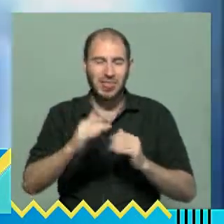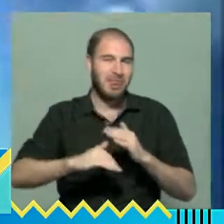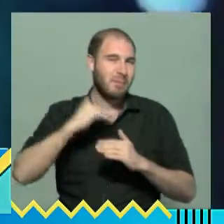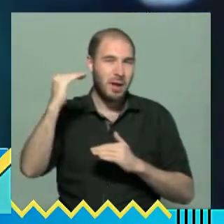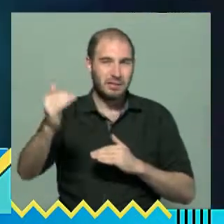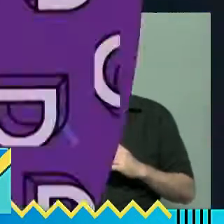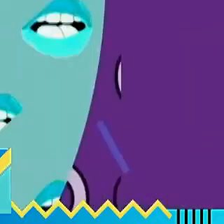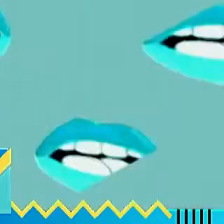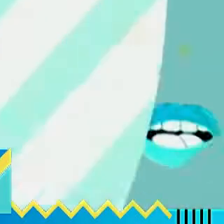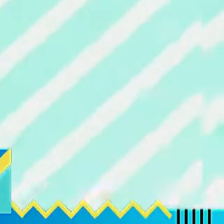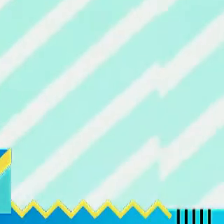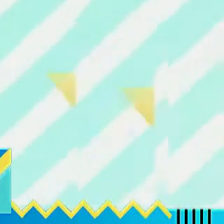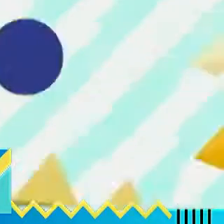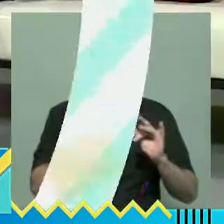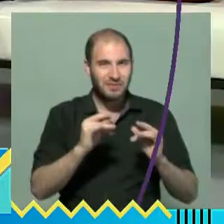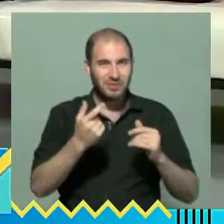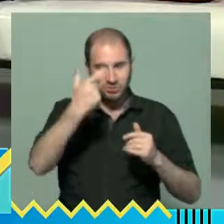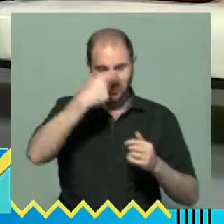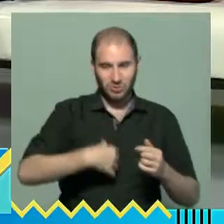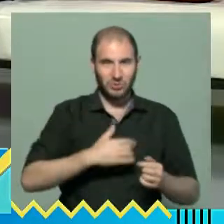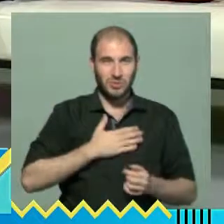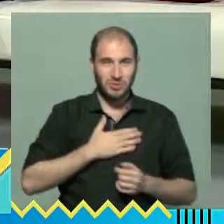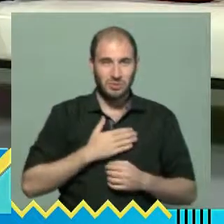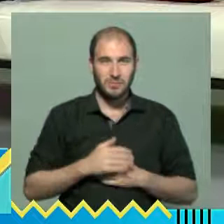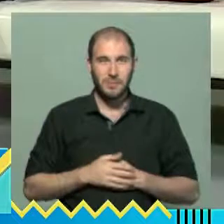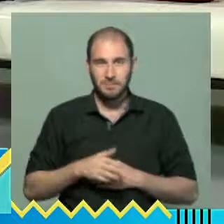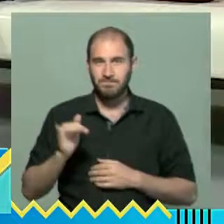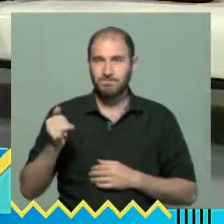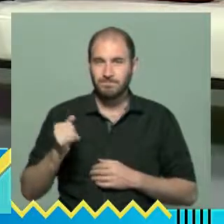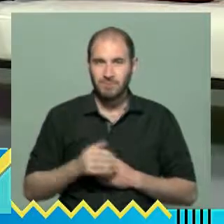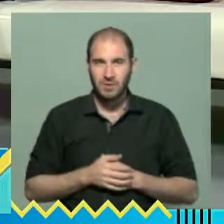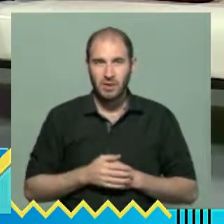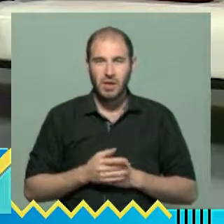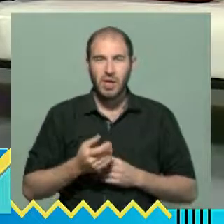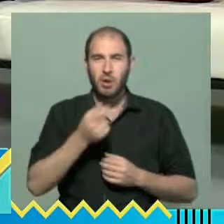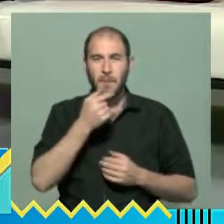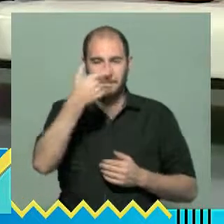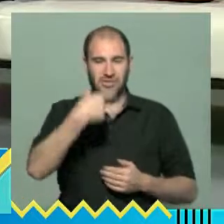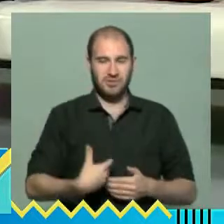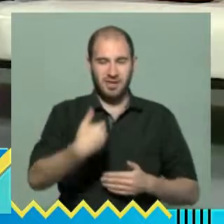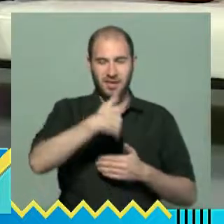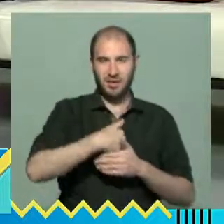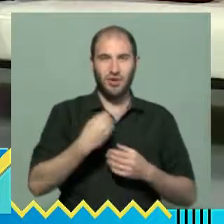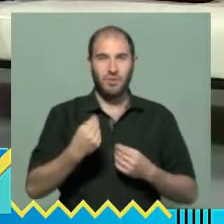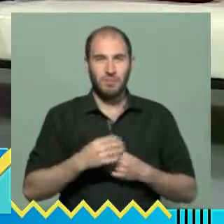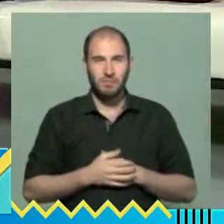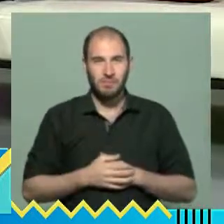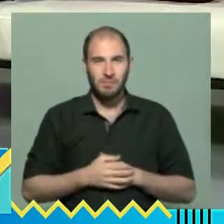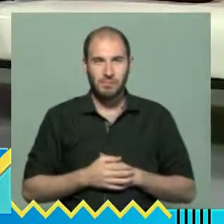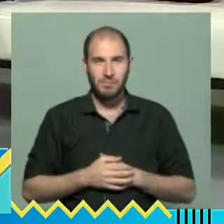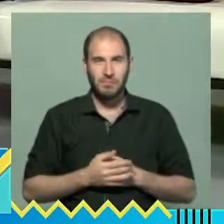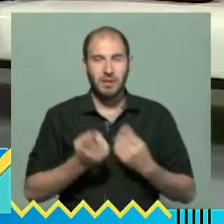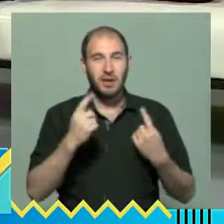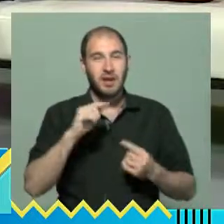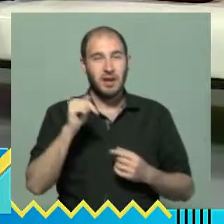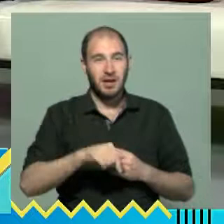que el objeto en sí es complejo, somos nosotros mismos en definitiva, Claro, ¿no? claro. ¿Cómo se aborda al ser humano también, Sí. en definitiva? Pero ahora,